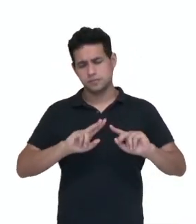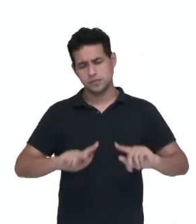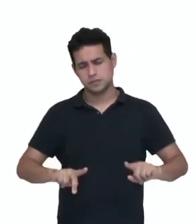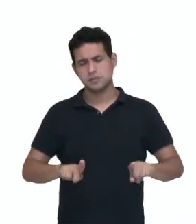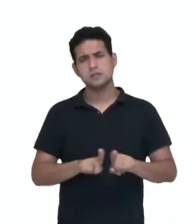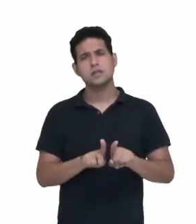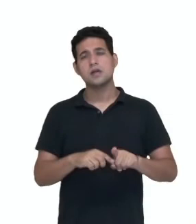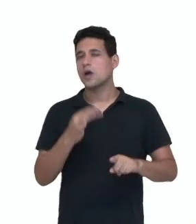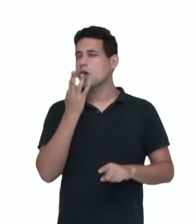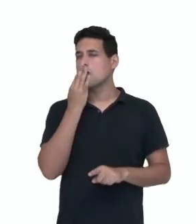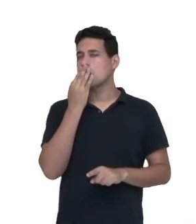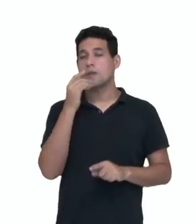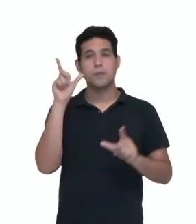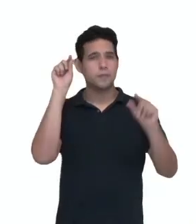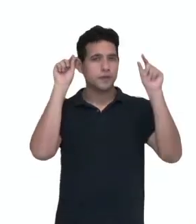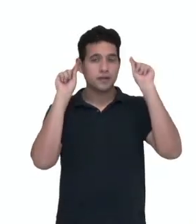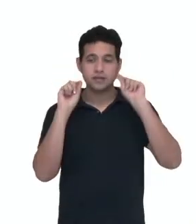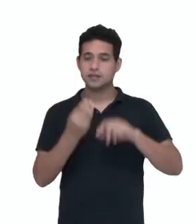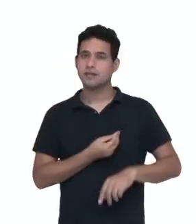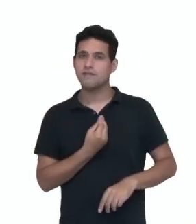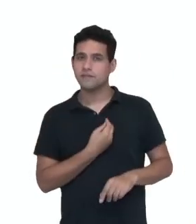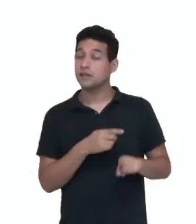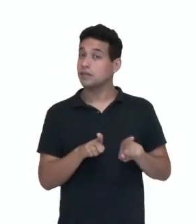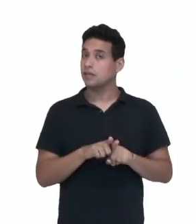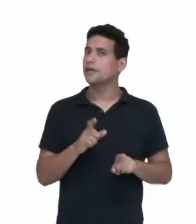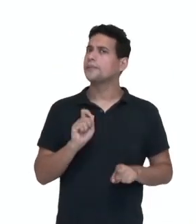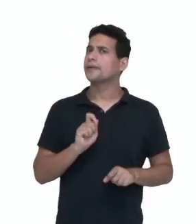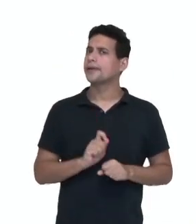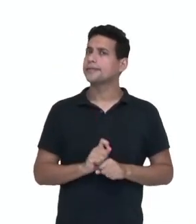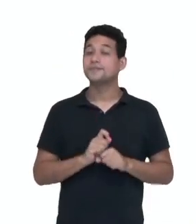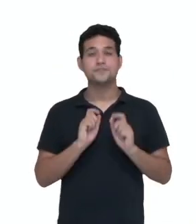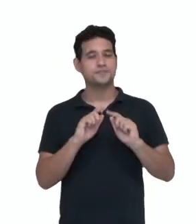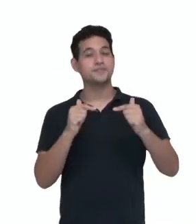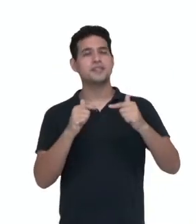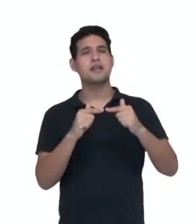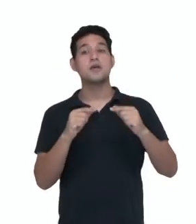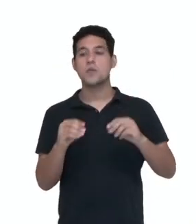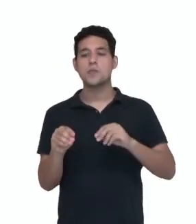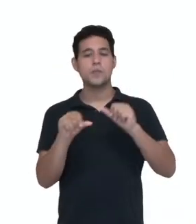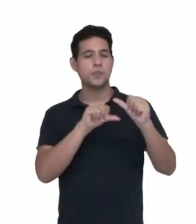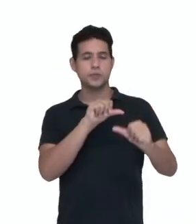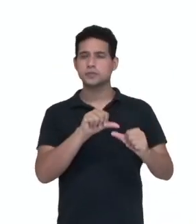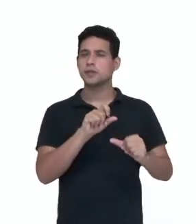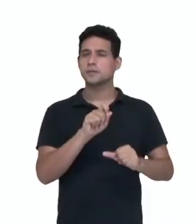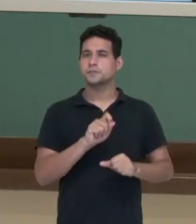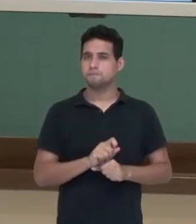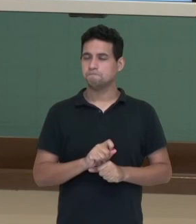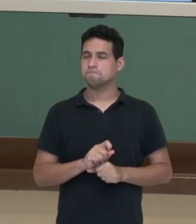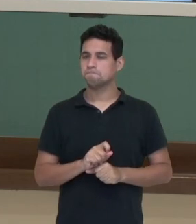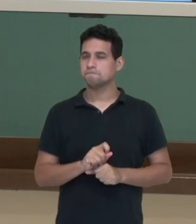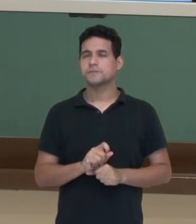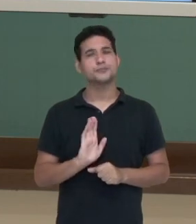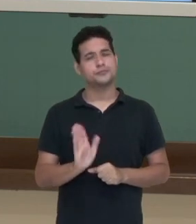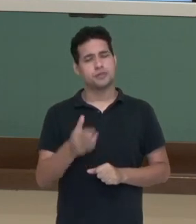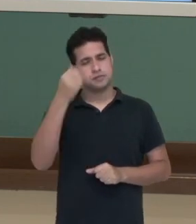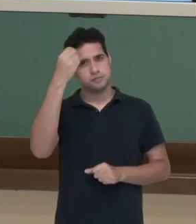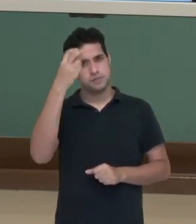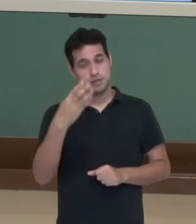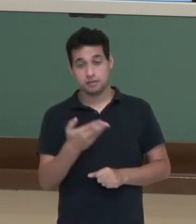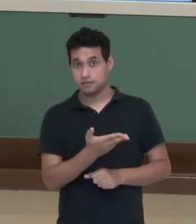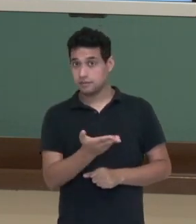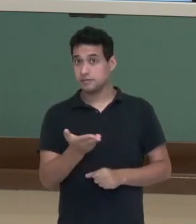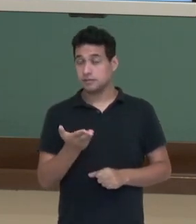los colores que hay en la vida de una niña que ríe e salta em sua niñez. Como eu havia dito para